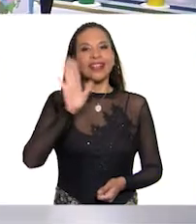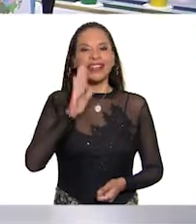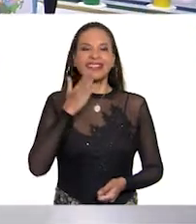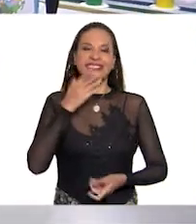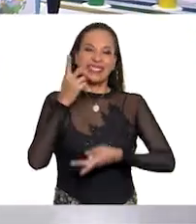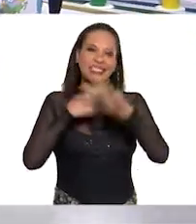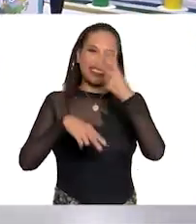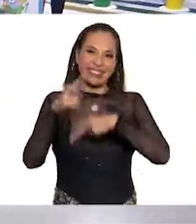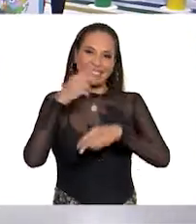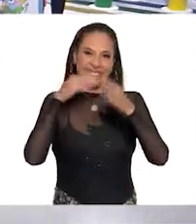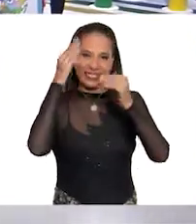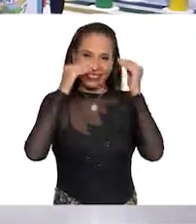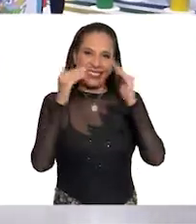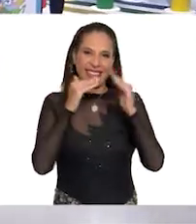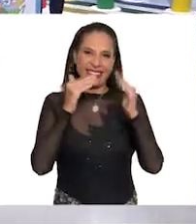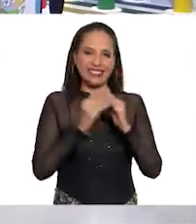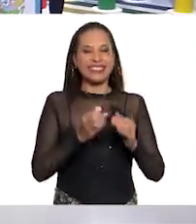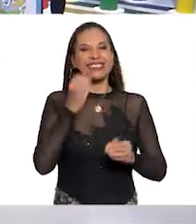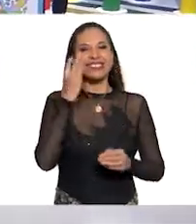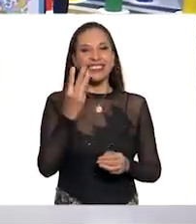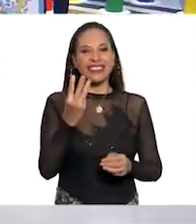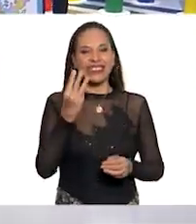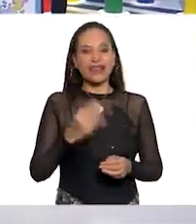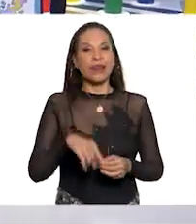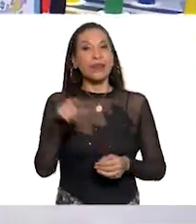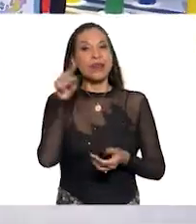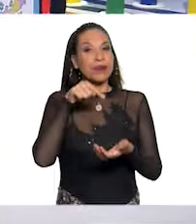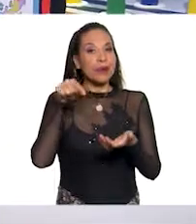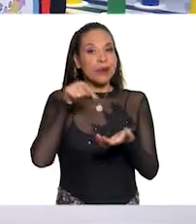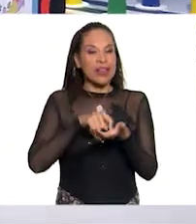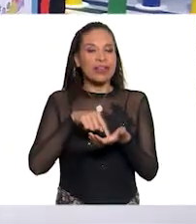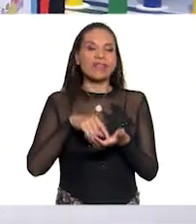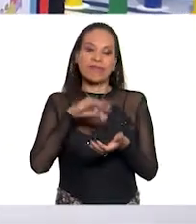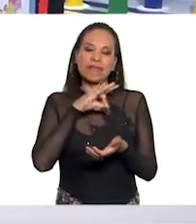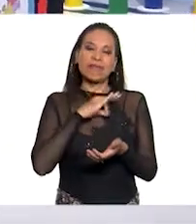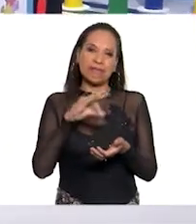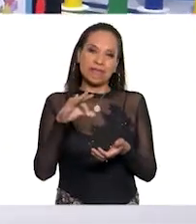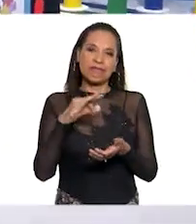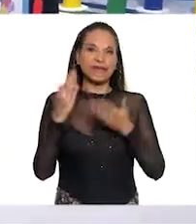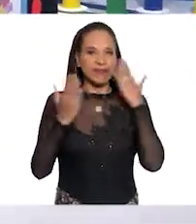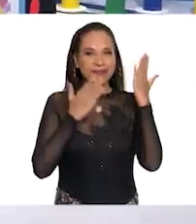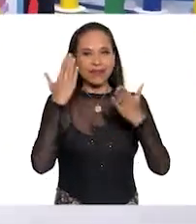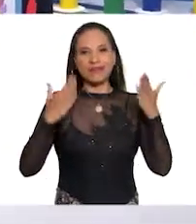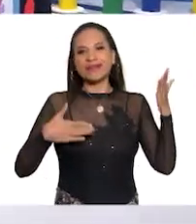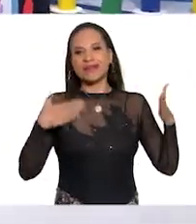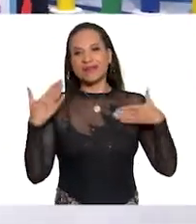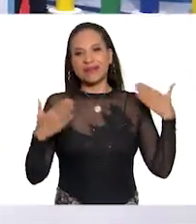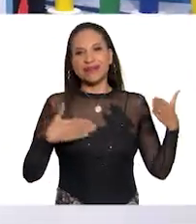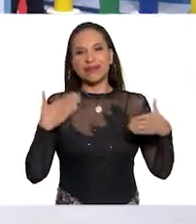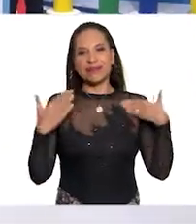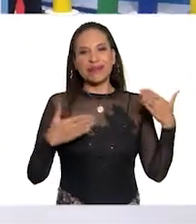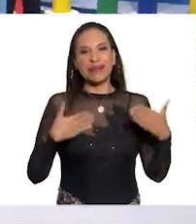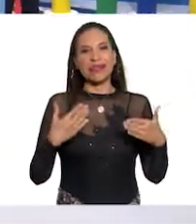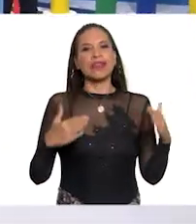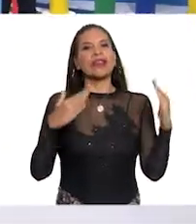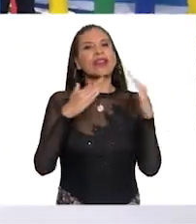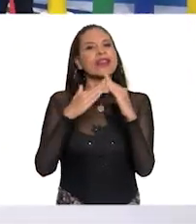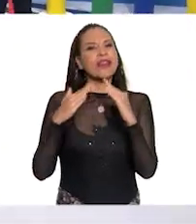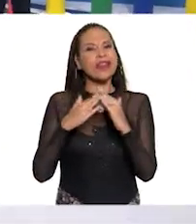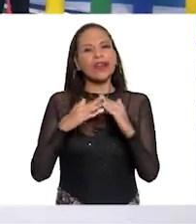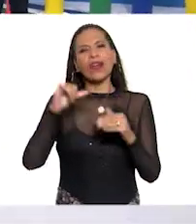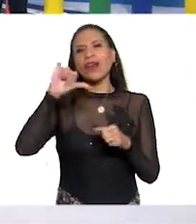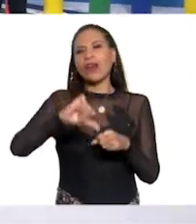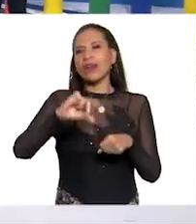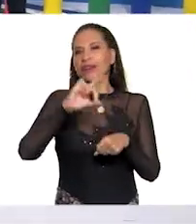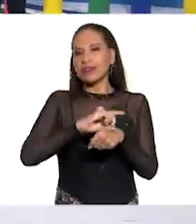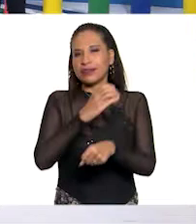Les damos la bienvenida a Aprende en Casa 3, un espacio en el que vamos a poder estudiar y divertirnos desde nuestros hogares. Y el día